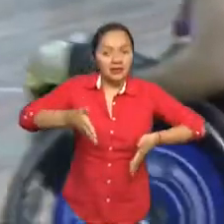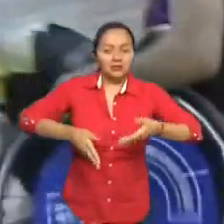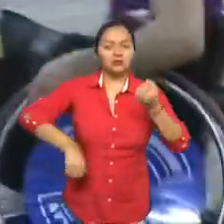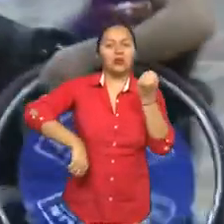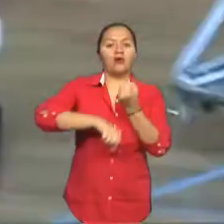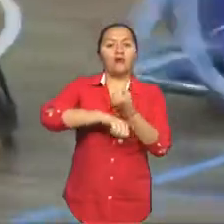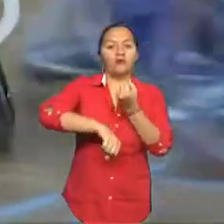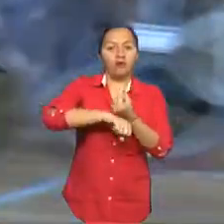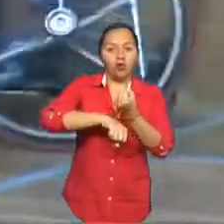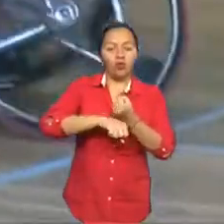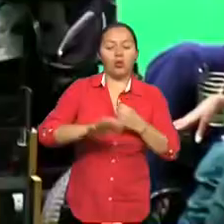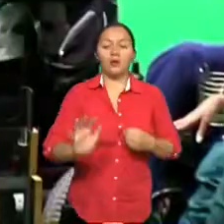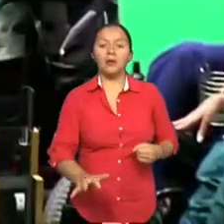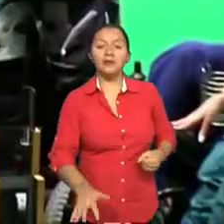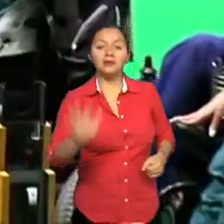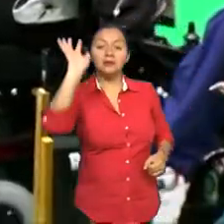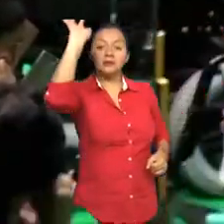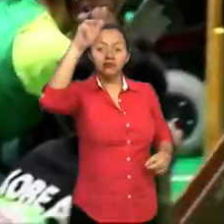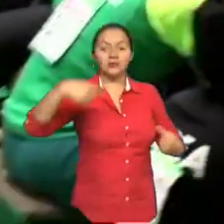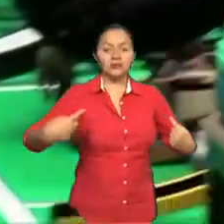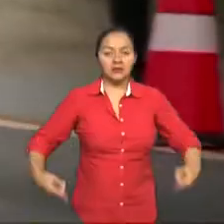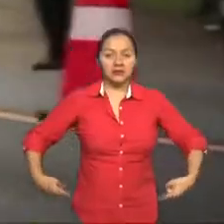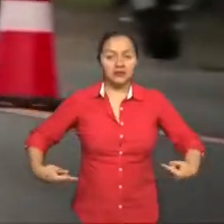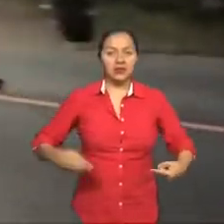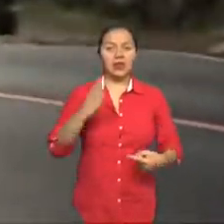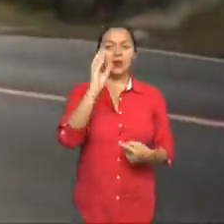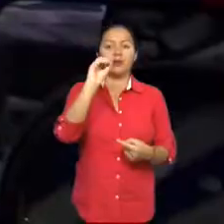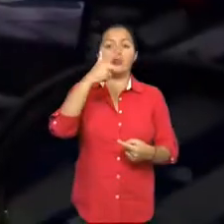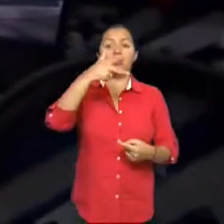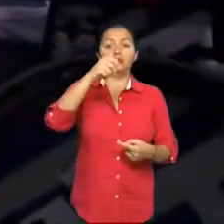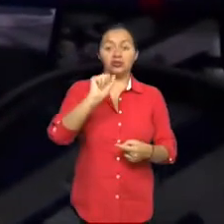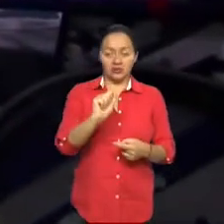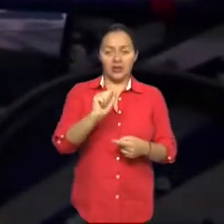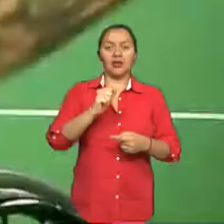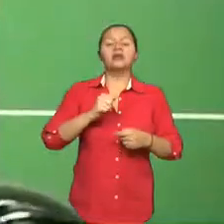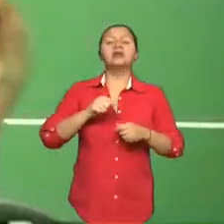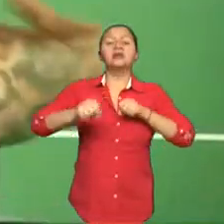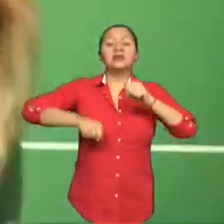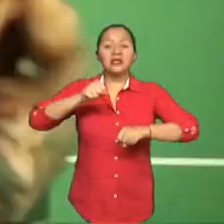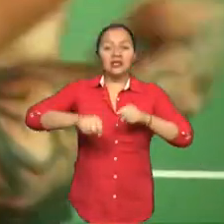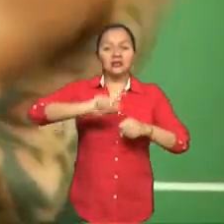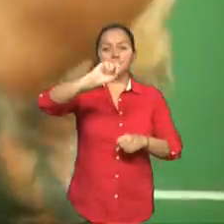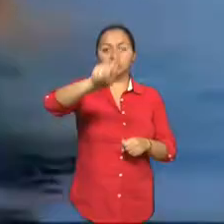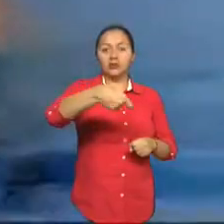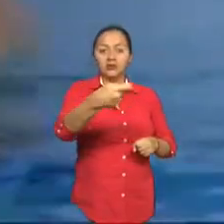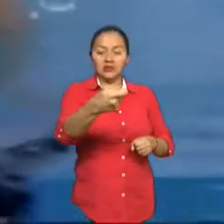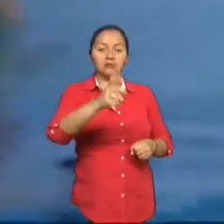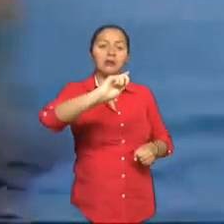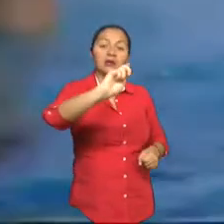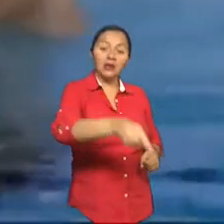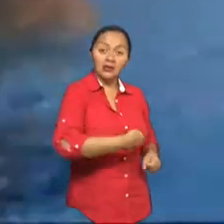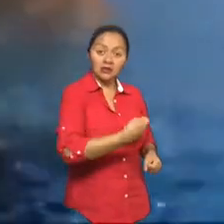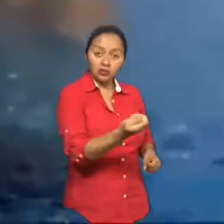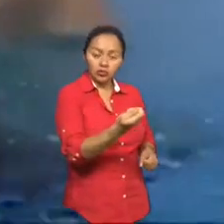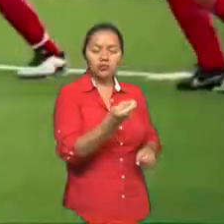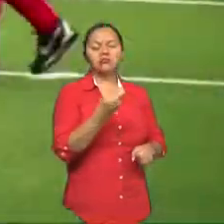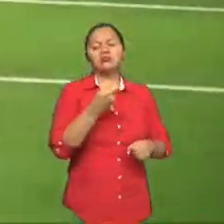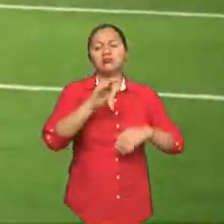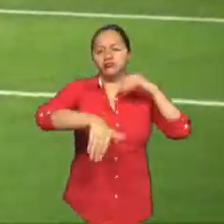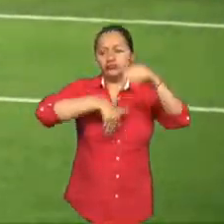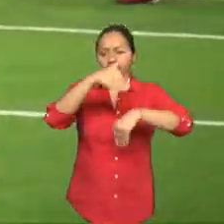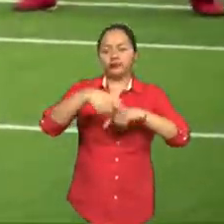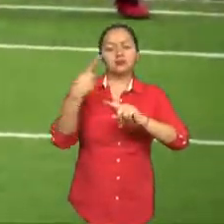y básquet en silla de ruedas, bocha, ciclismo, esgrima, tenis, natación, entre otros.